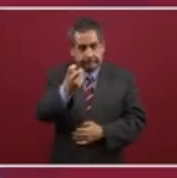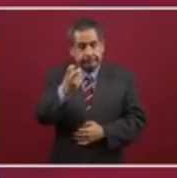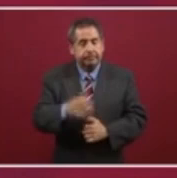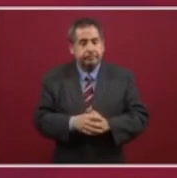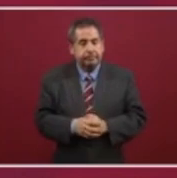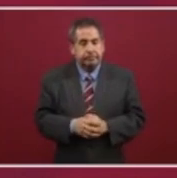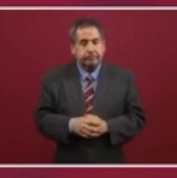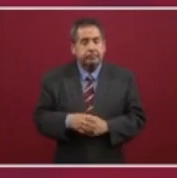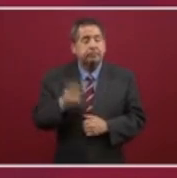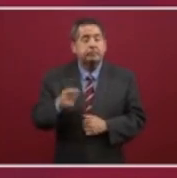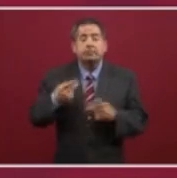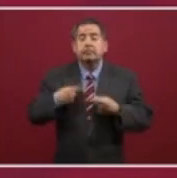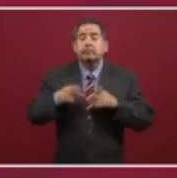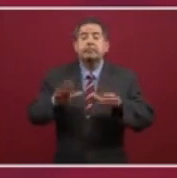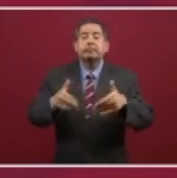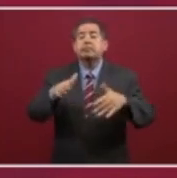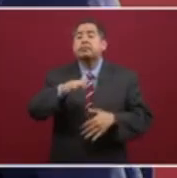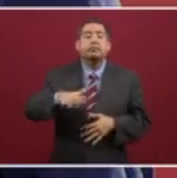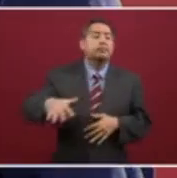el mandato del pueblo